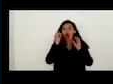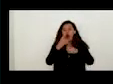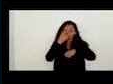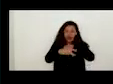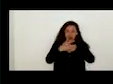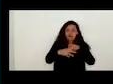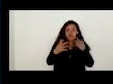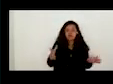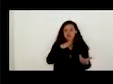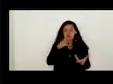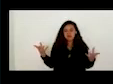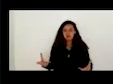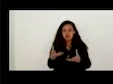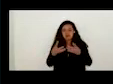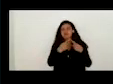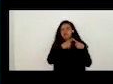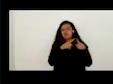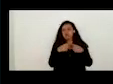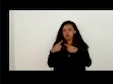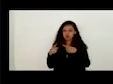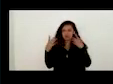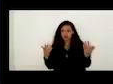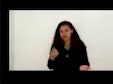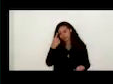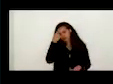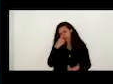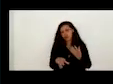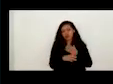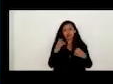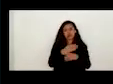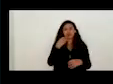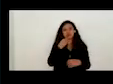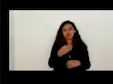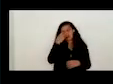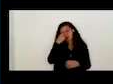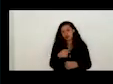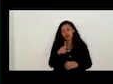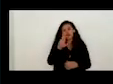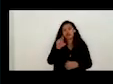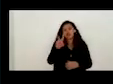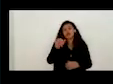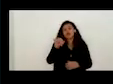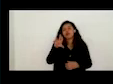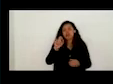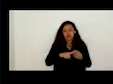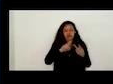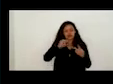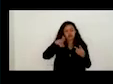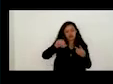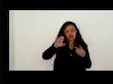totalmente equilibrado, variado y con la cantidad suficiente de vitaminas, minerales,